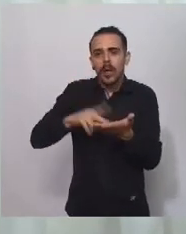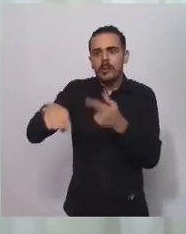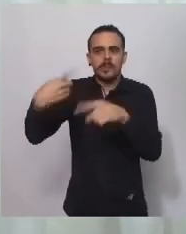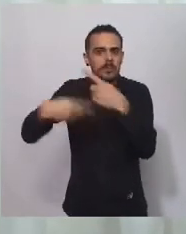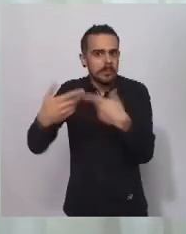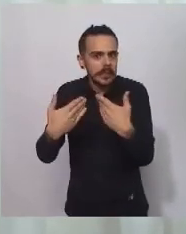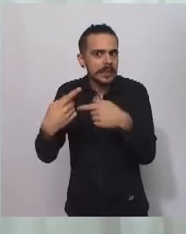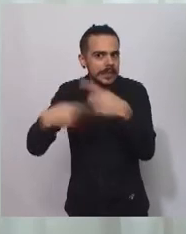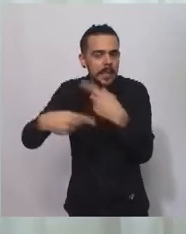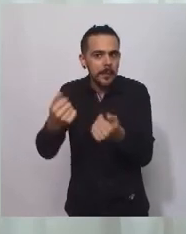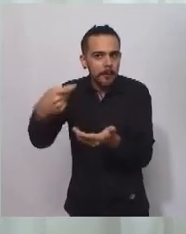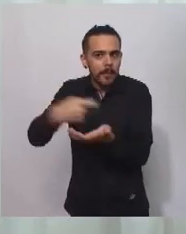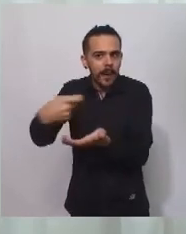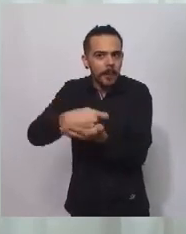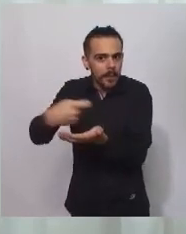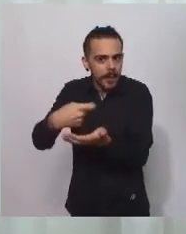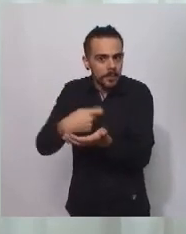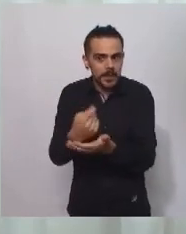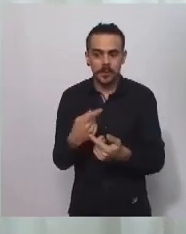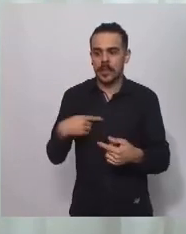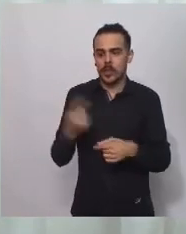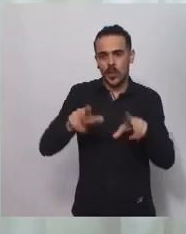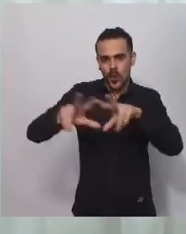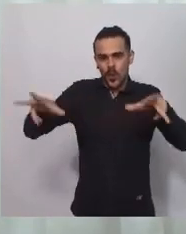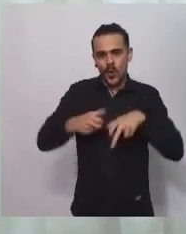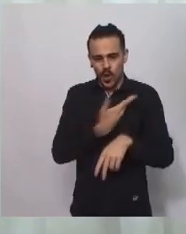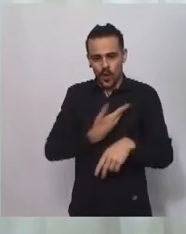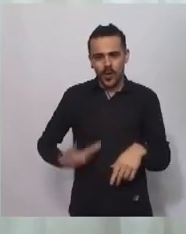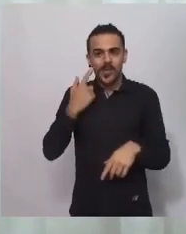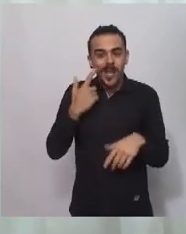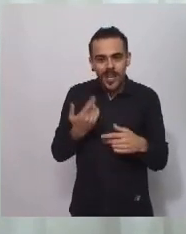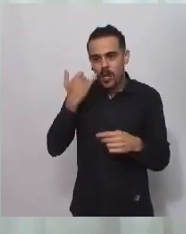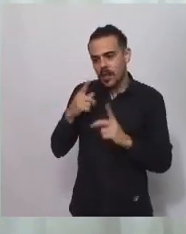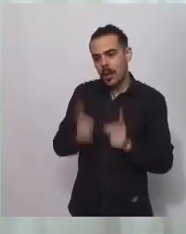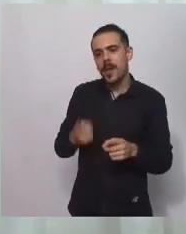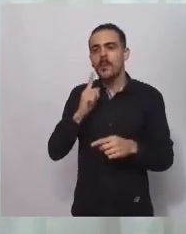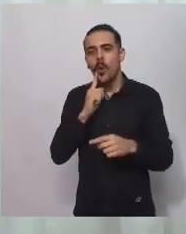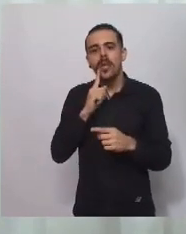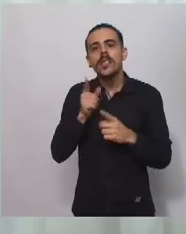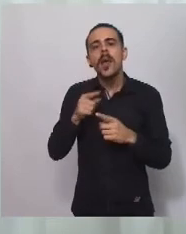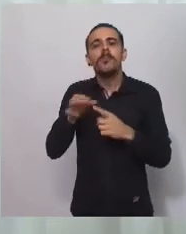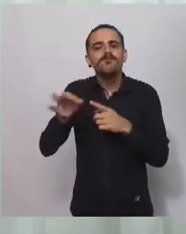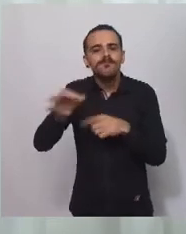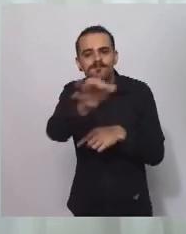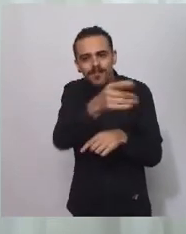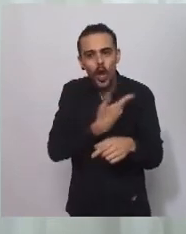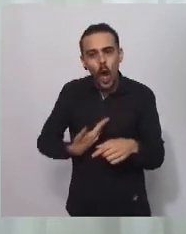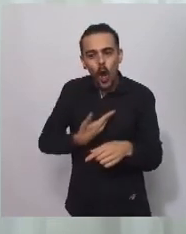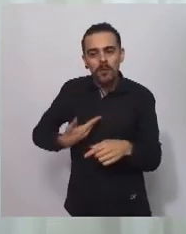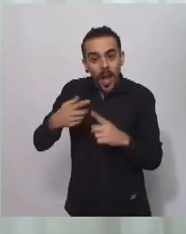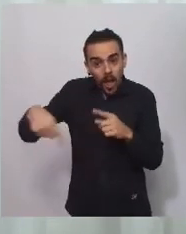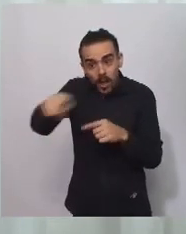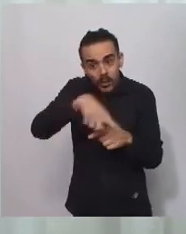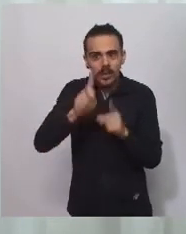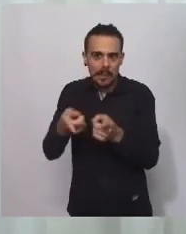manera que no podamos cumplir con las obligaciones mínimas pero bueno es una situación de emergencia y la estamos afrontando con todo el compromiso